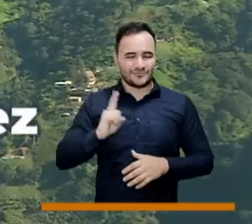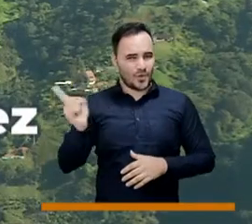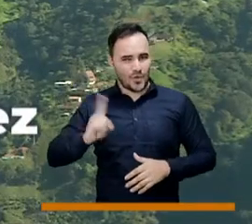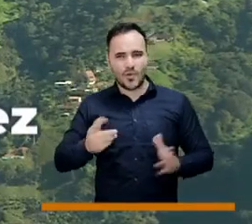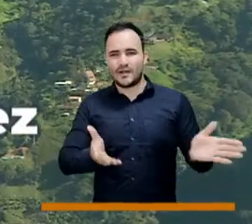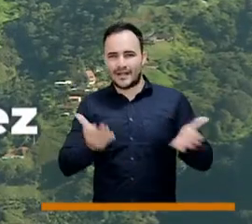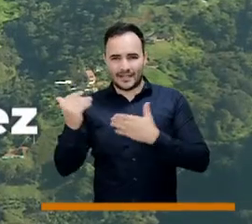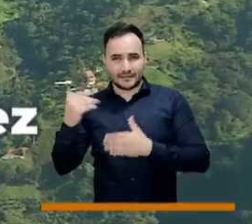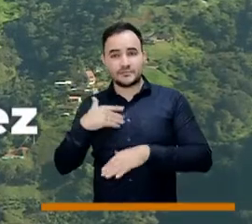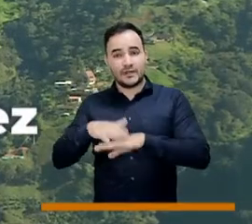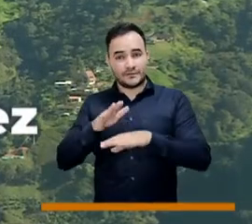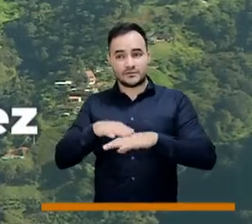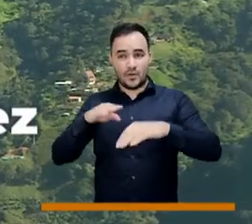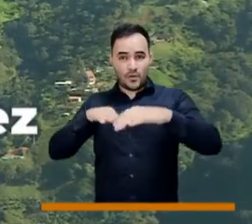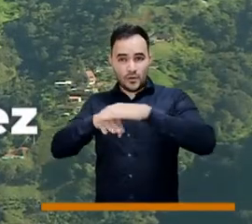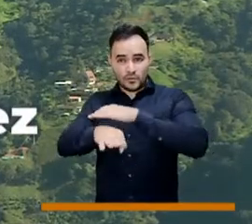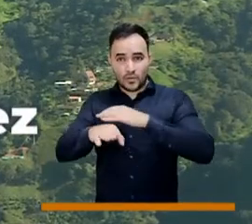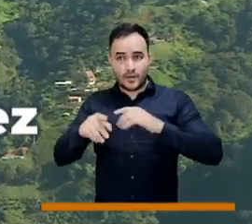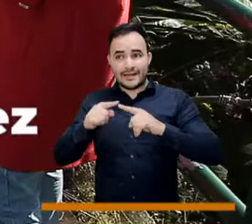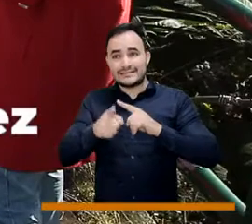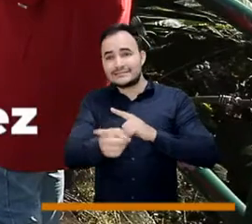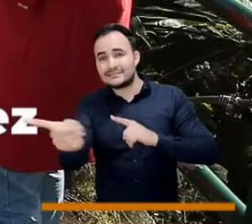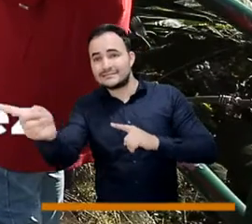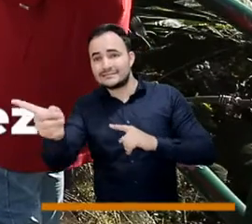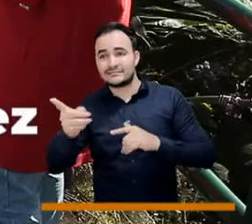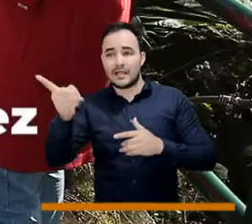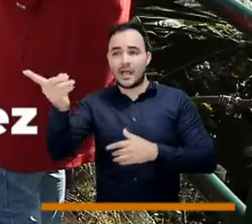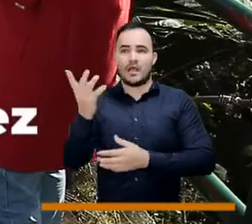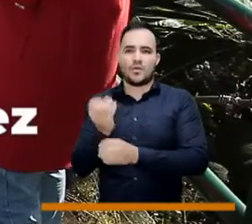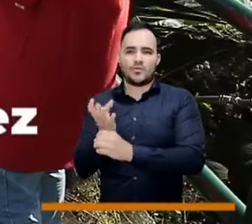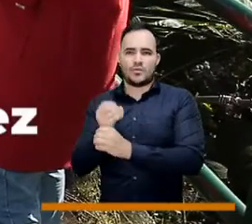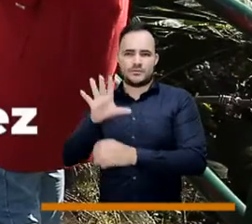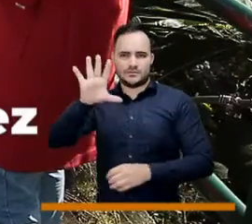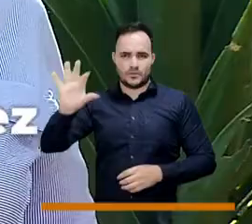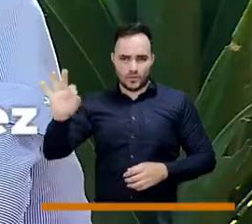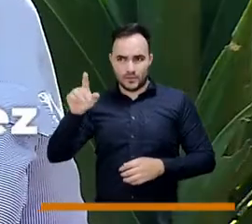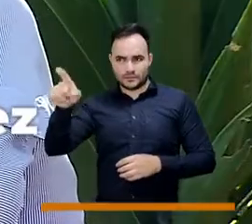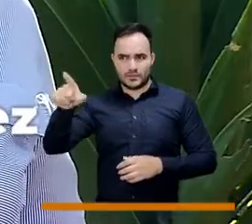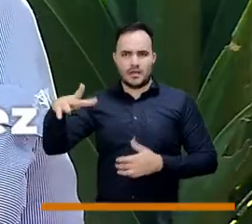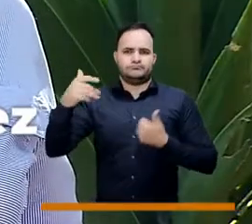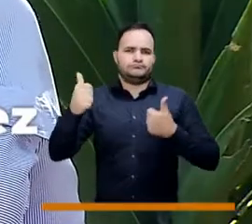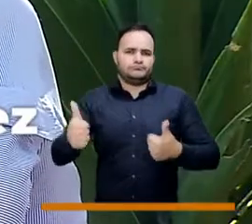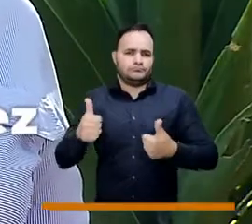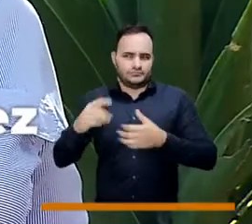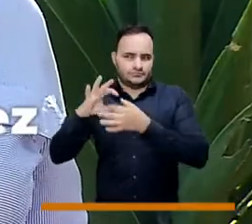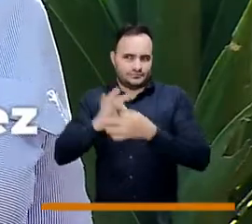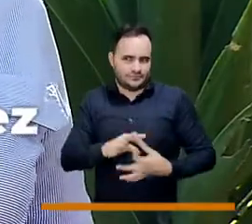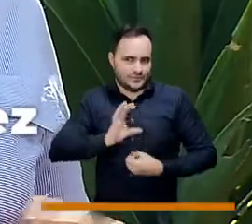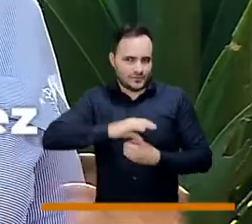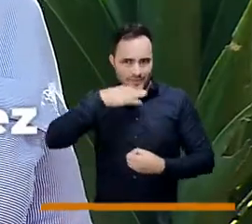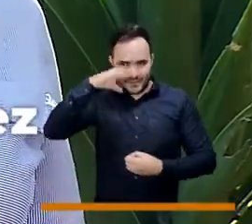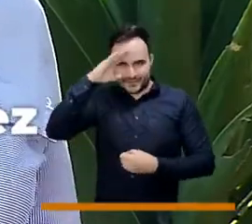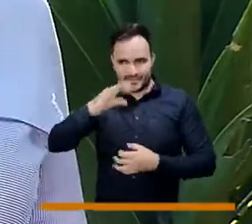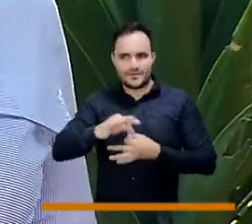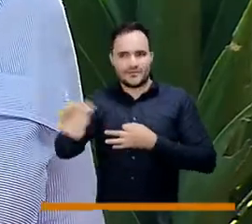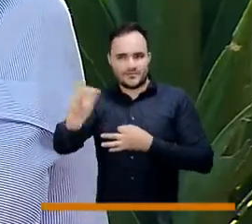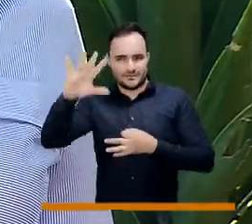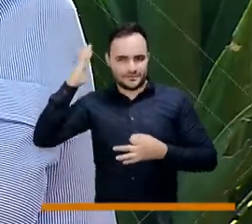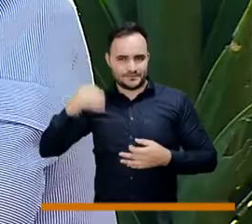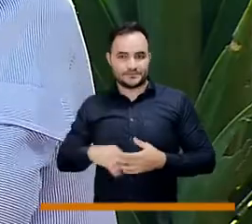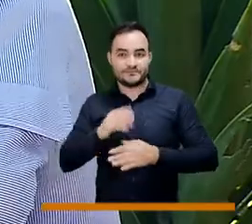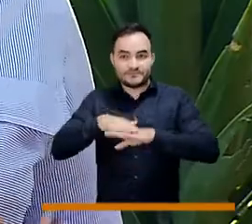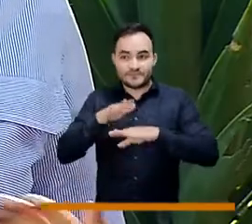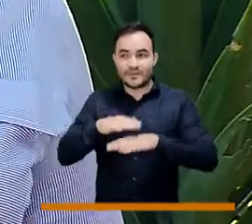que conozcamos que luego del túnel de Occidente estamos en la Comuna 50, municipio de Medellín,